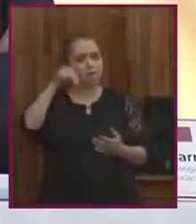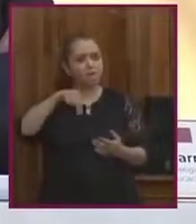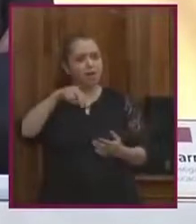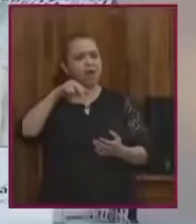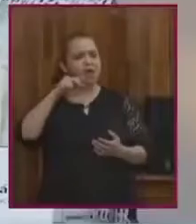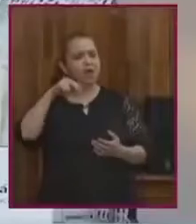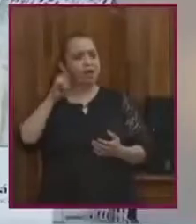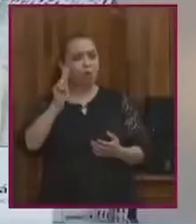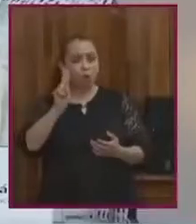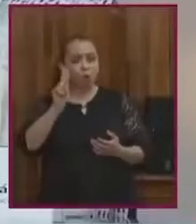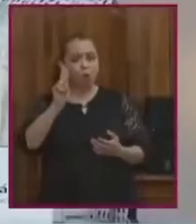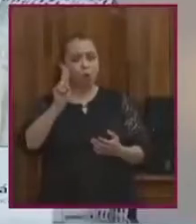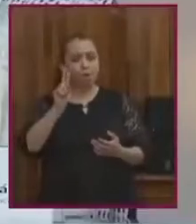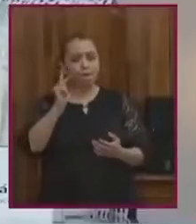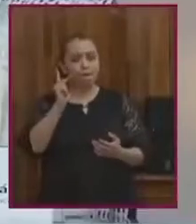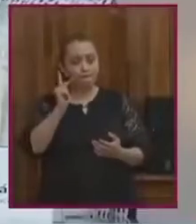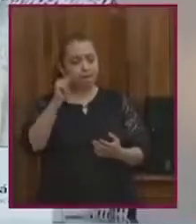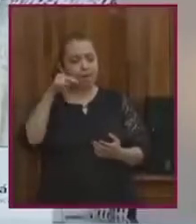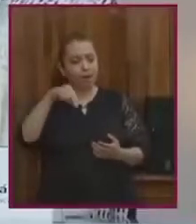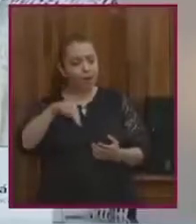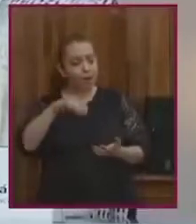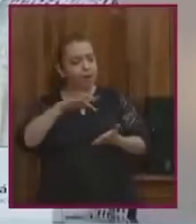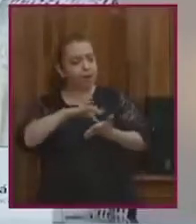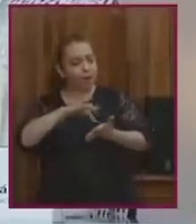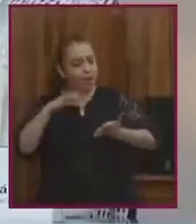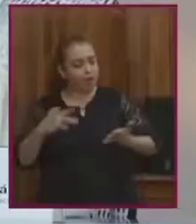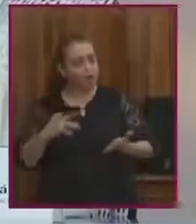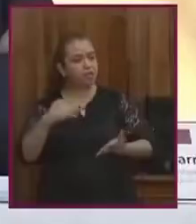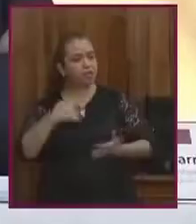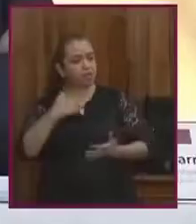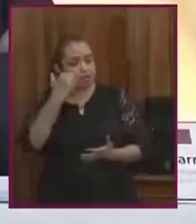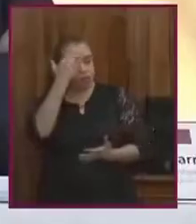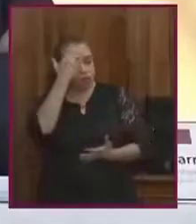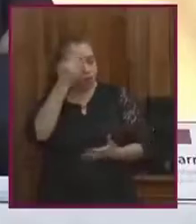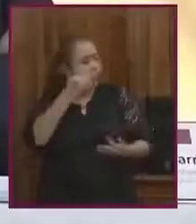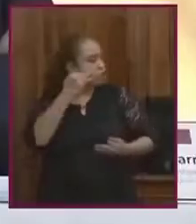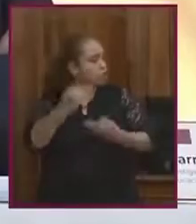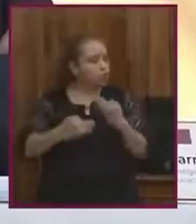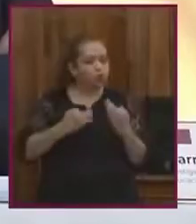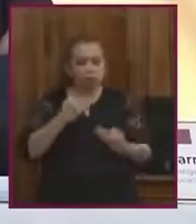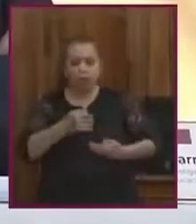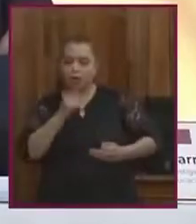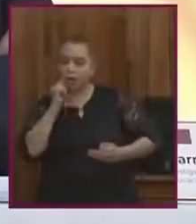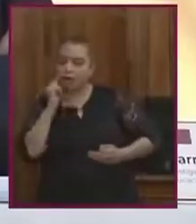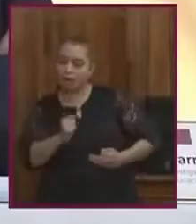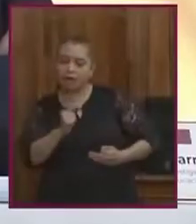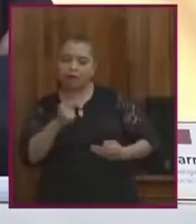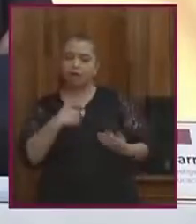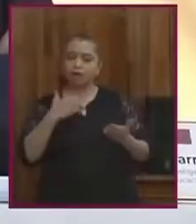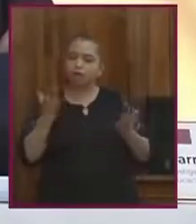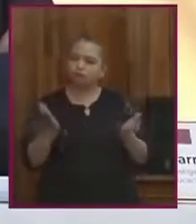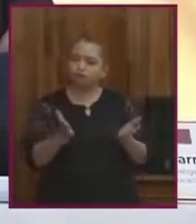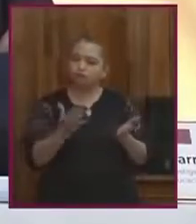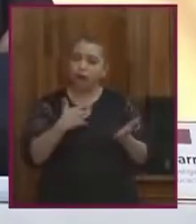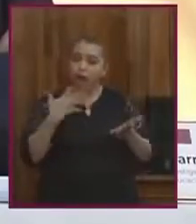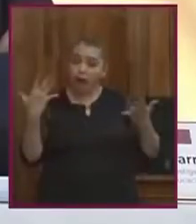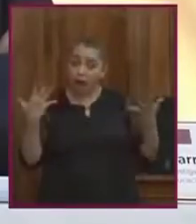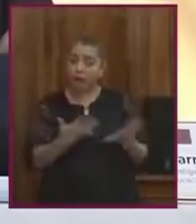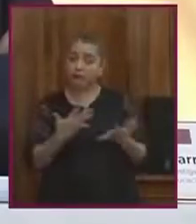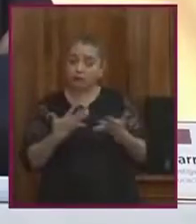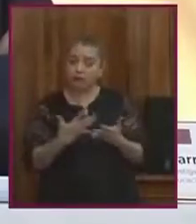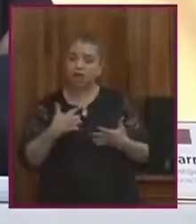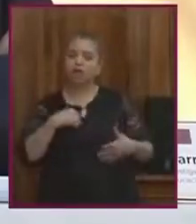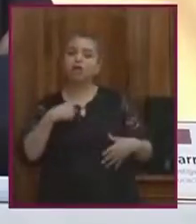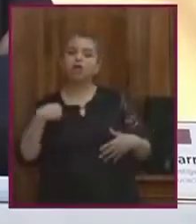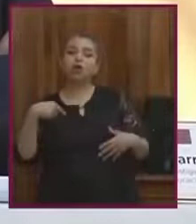obligada, tener precisamente conocimiento de todo lo que él producía y lo que nos enseñaba. Y para